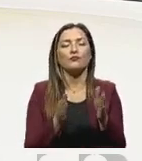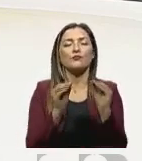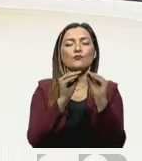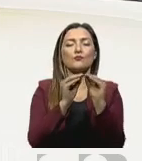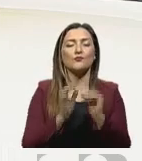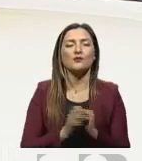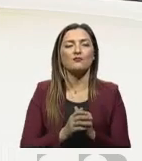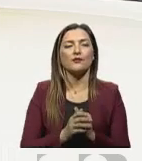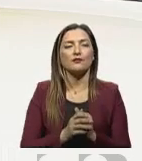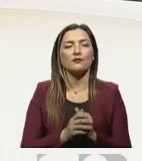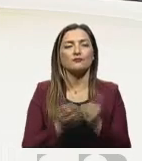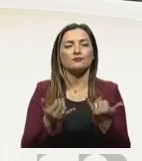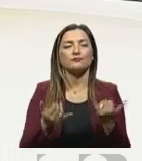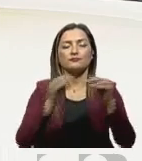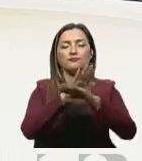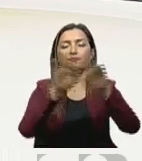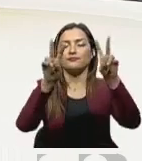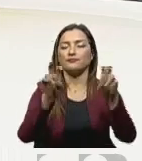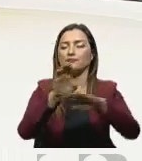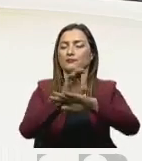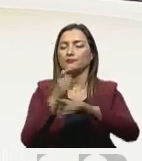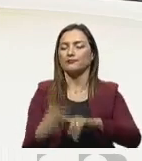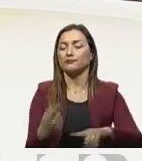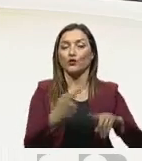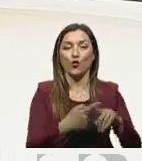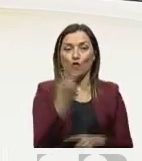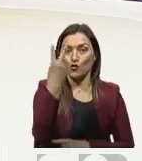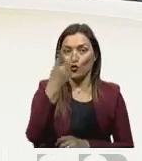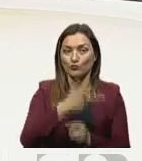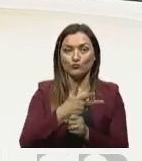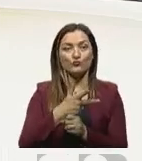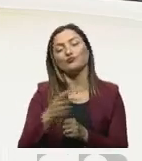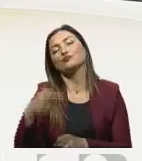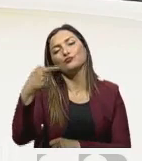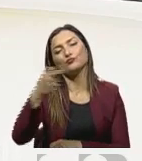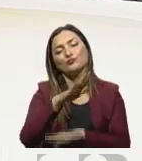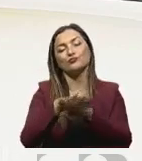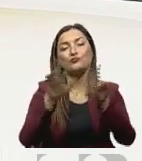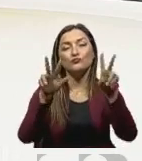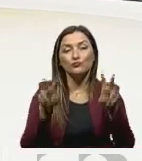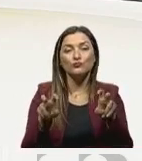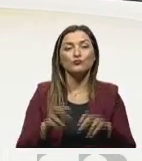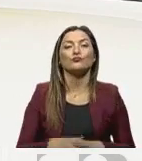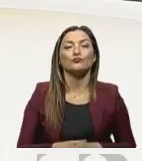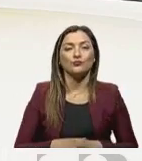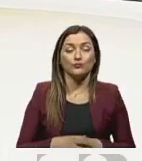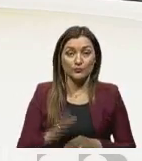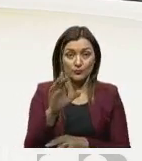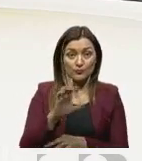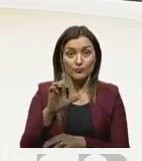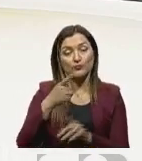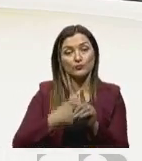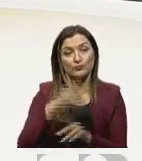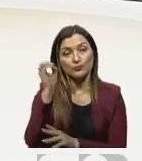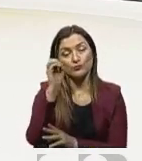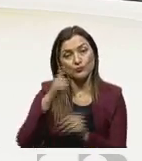con más porque les contamos que esta vez en nuestro segmento Ecuador Mega universo tenemos dos reportajes y el siguiente es a propósito de que cada lunes de octubre